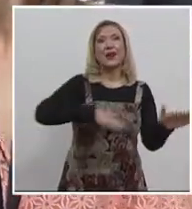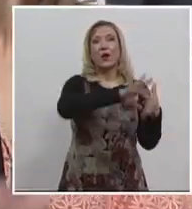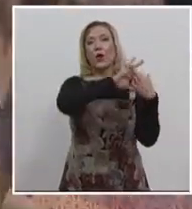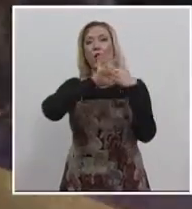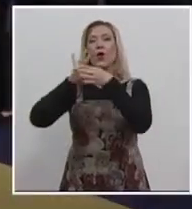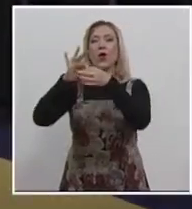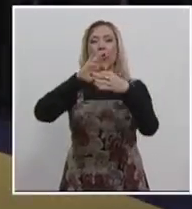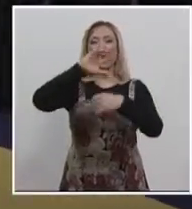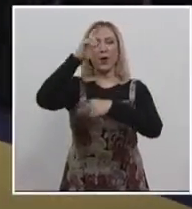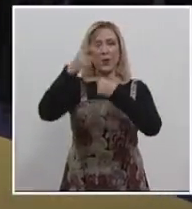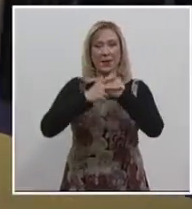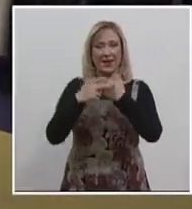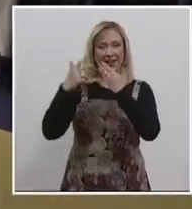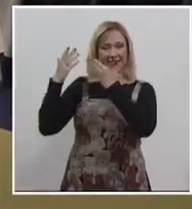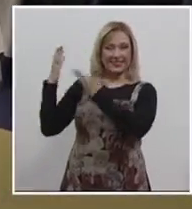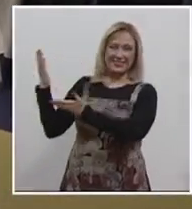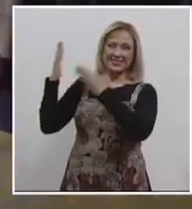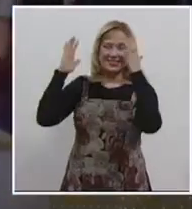gracias.